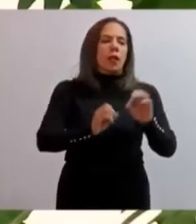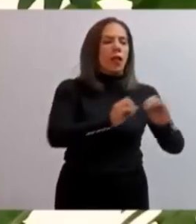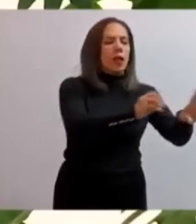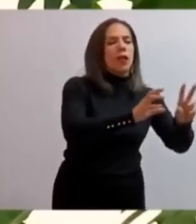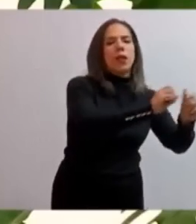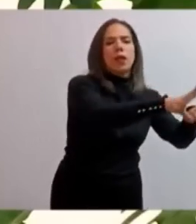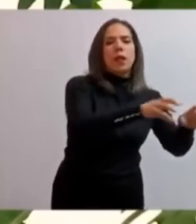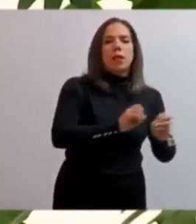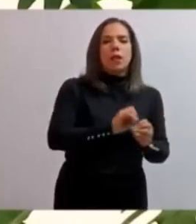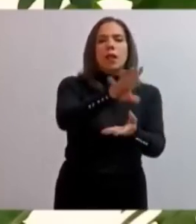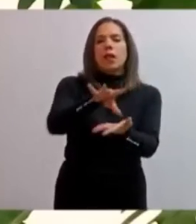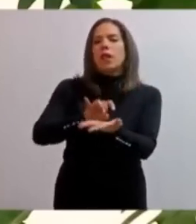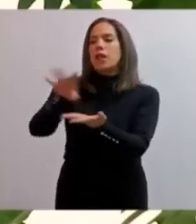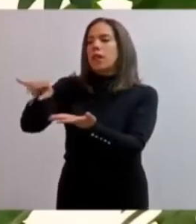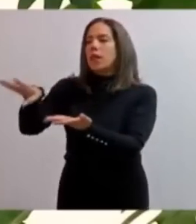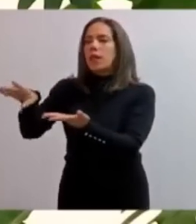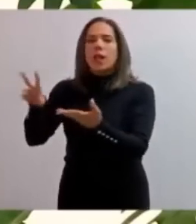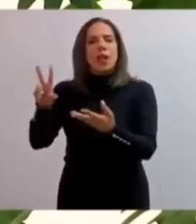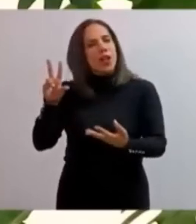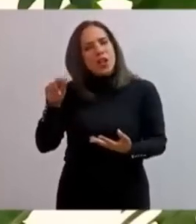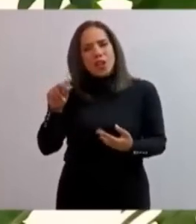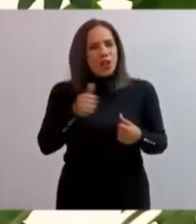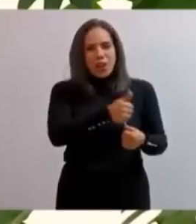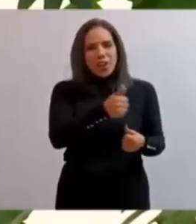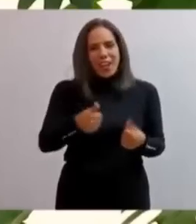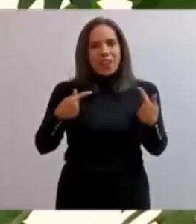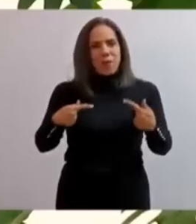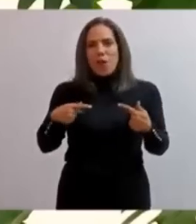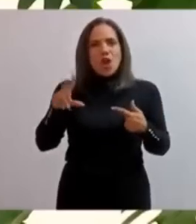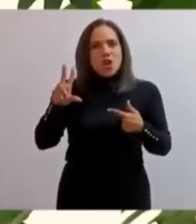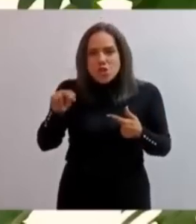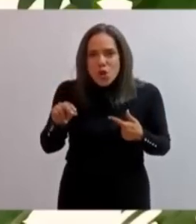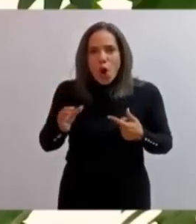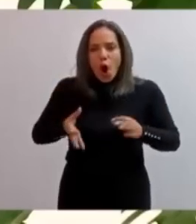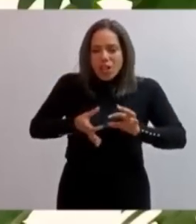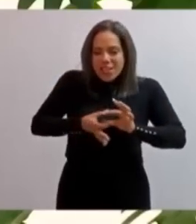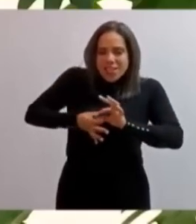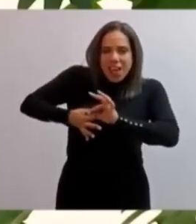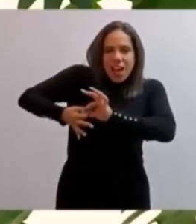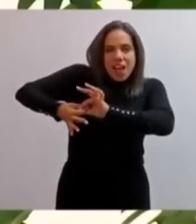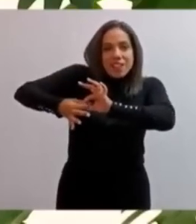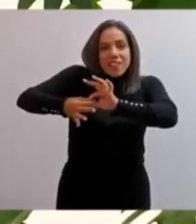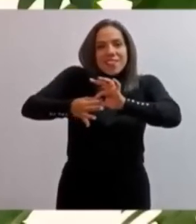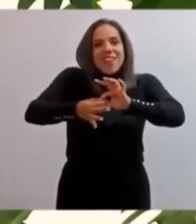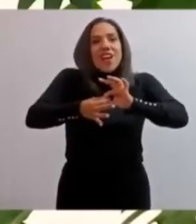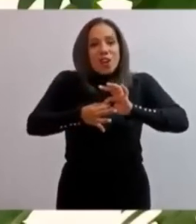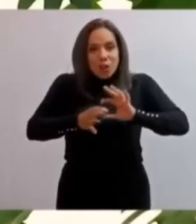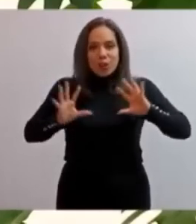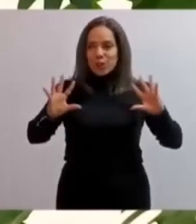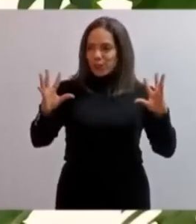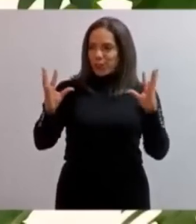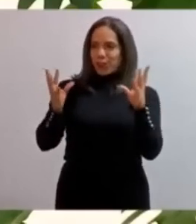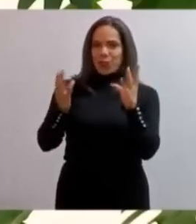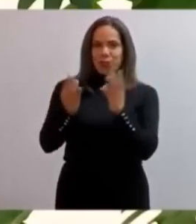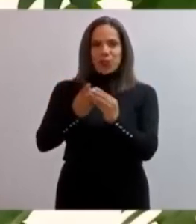predistribuir las tareas que se tienen que realizar en el Consejo Técnico. Se trata de abrir la discusión